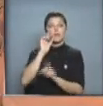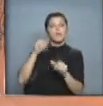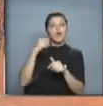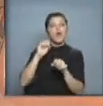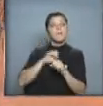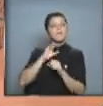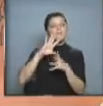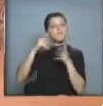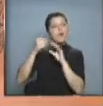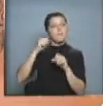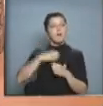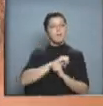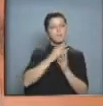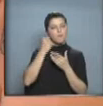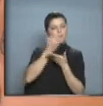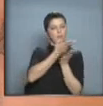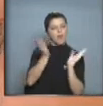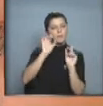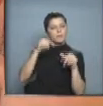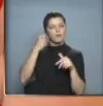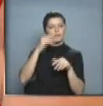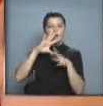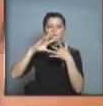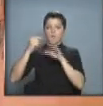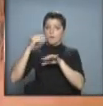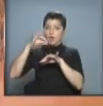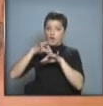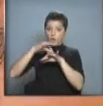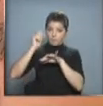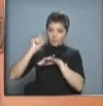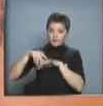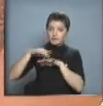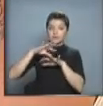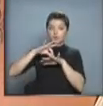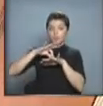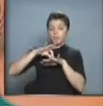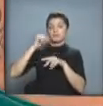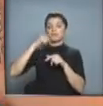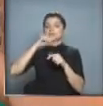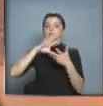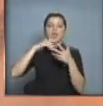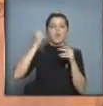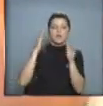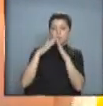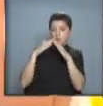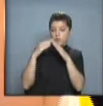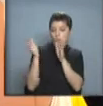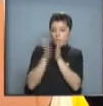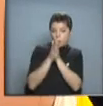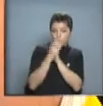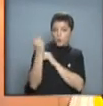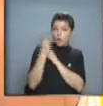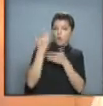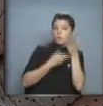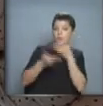ver con un compromiso con esa persona para lo que tiene que ver con la convivencia, con lo material, con lo que compartimos, ¿no? Yo